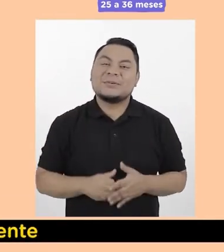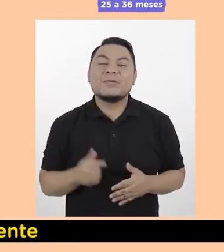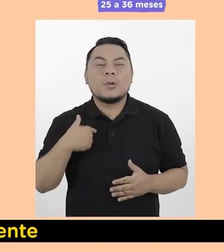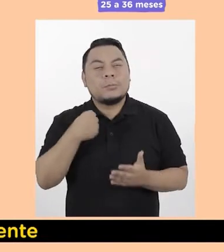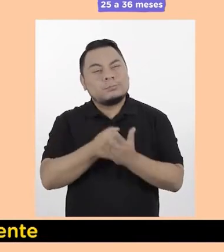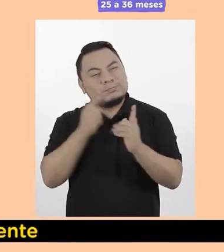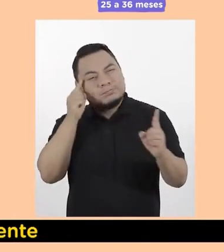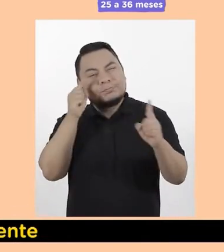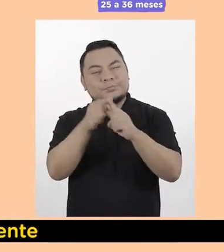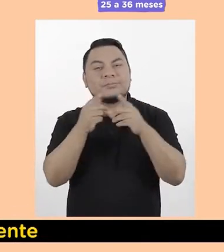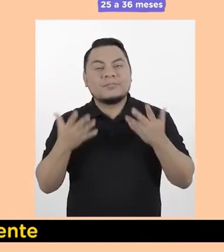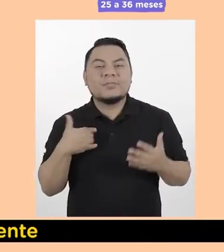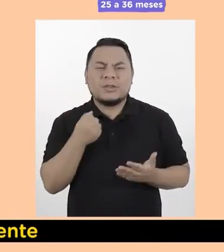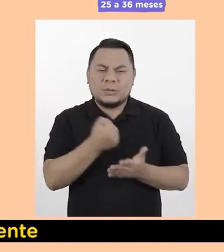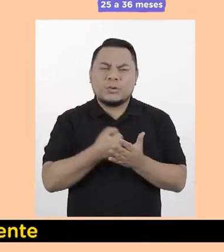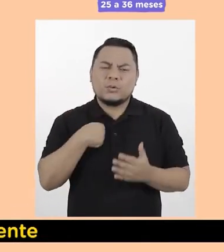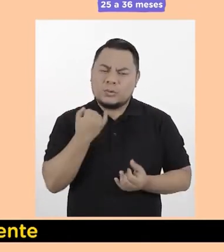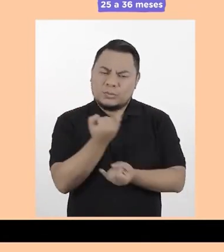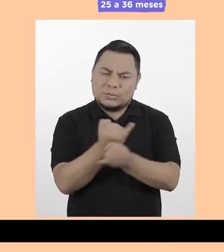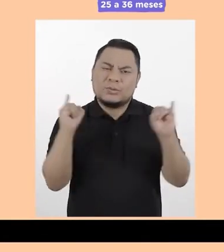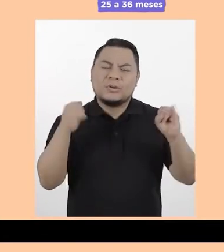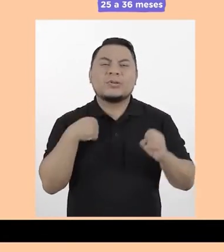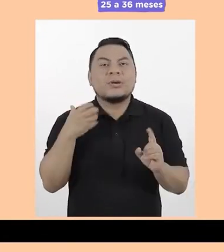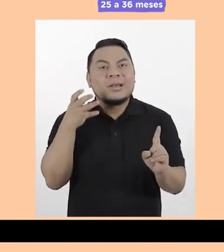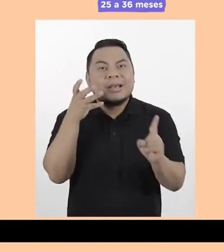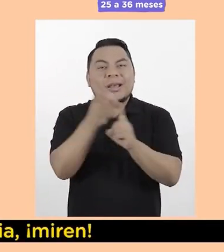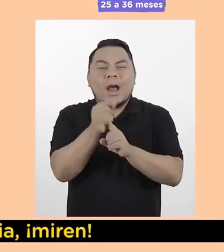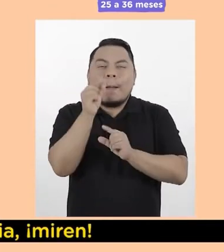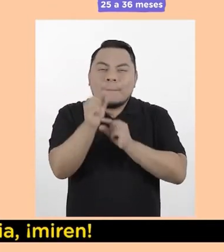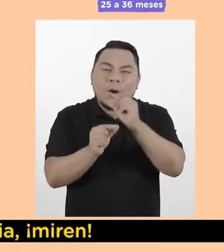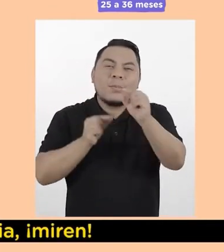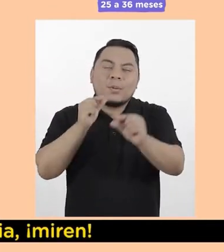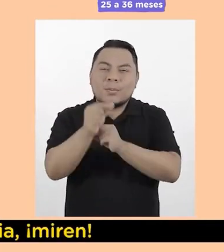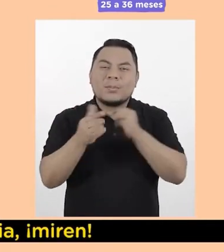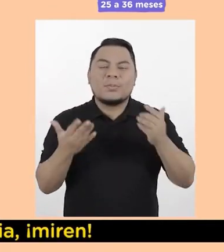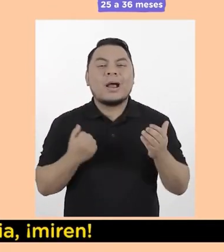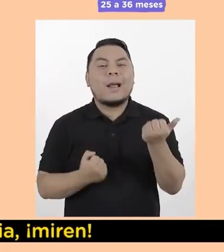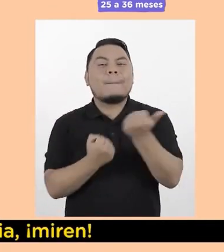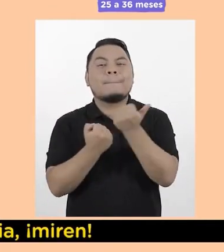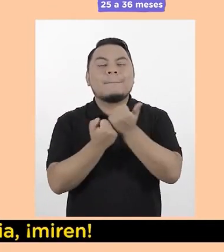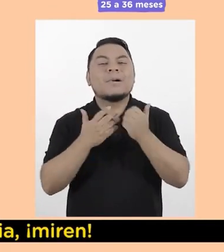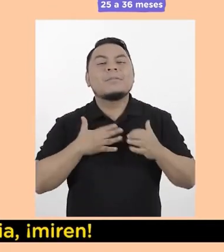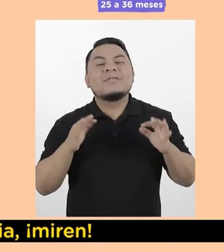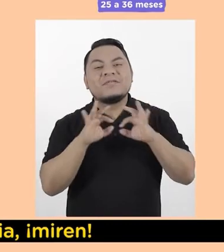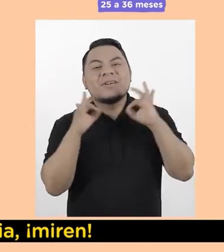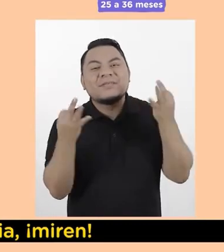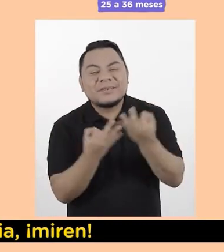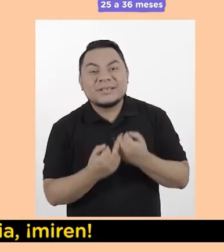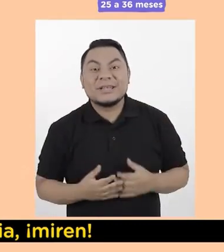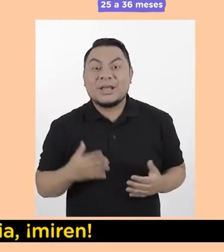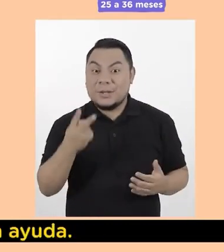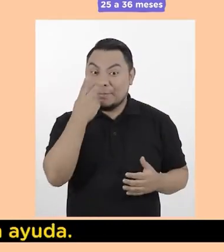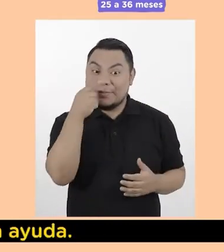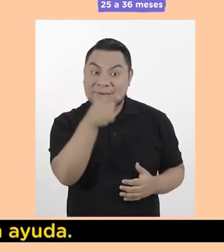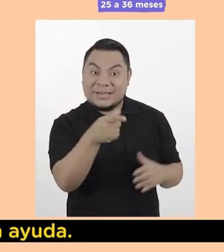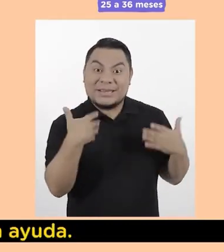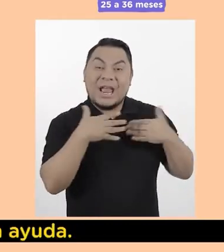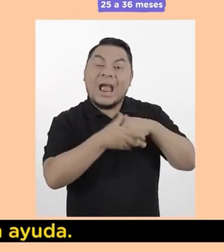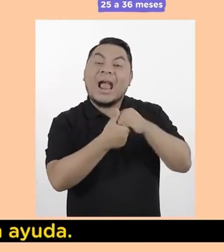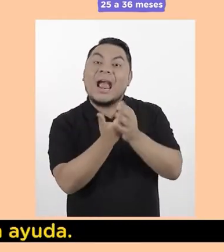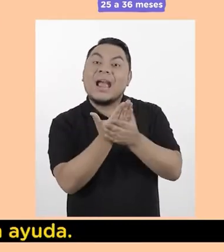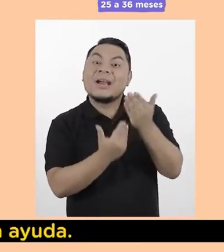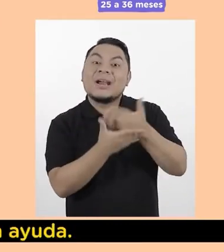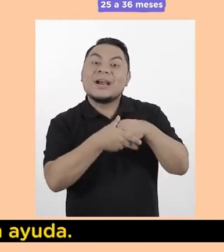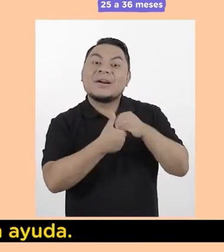1 año y 5 meses. Mi meta es lograr ser independiente y lo estoy logrando poco a poco con el apoyo de mi familia. ¡Miren! Ya me lavo